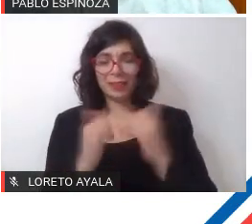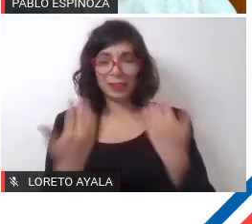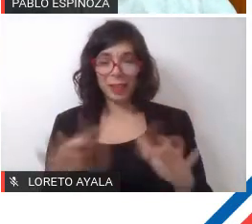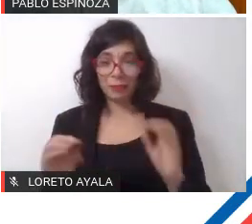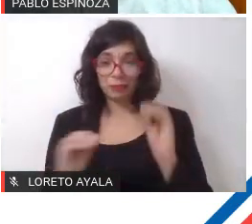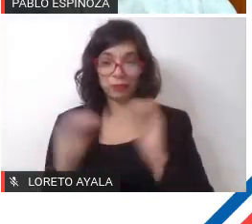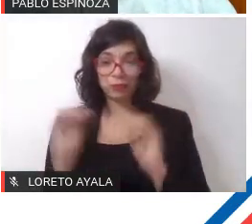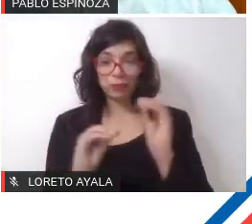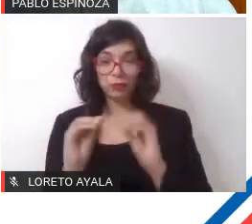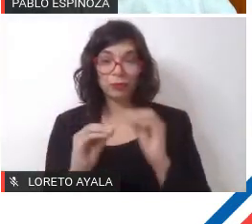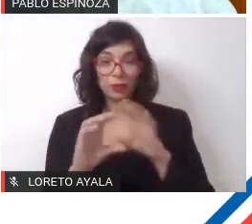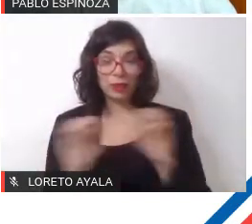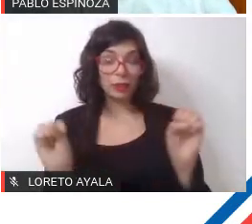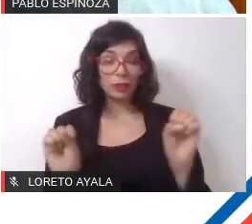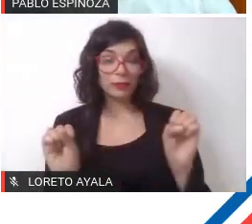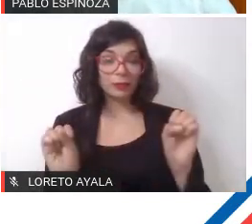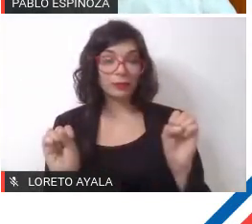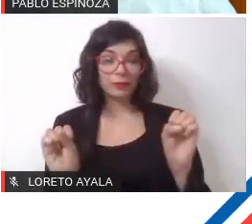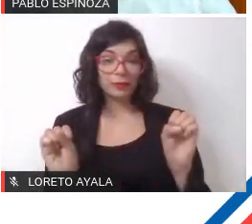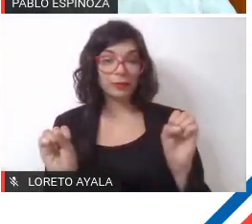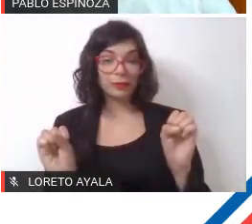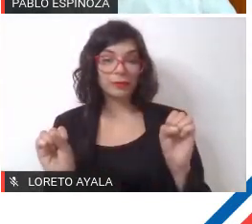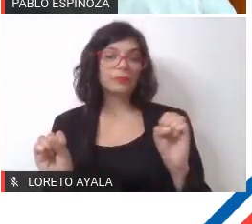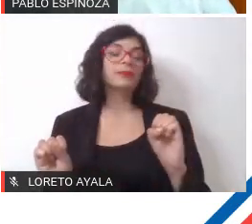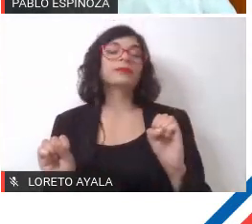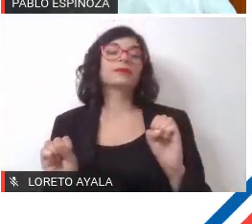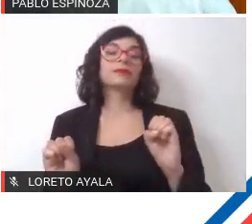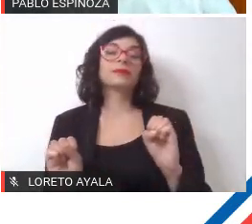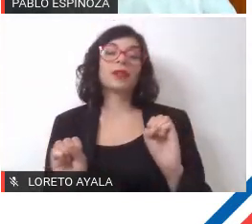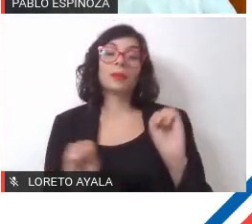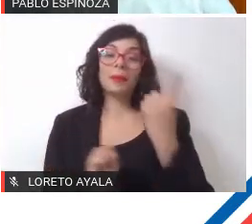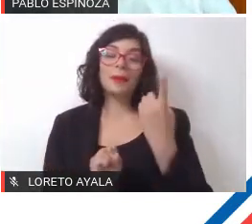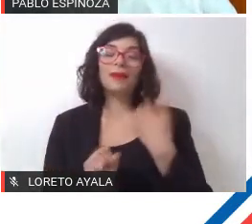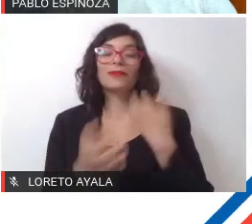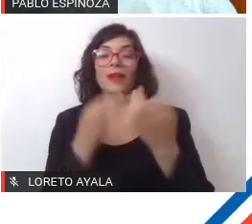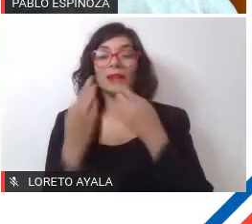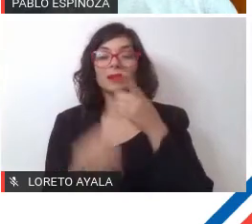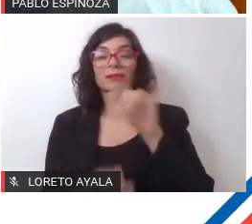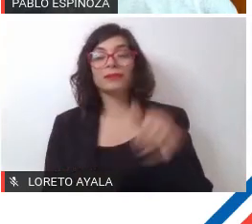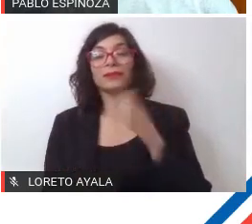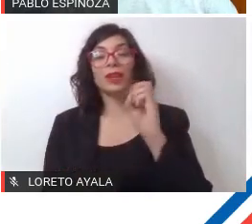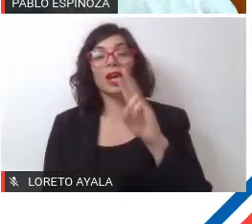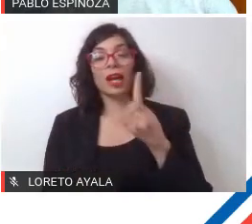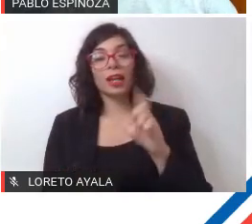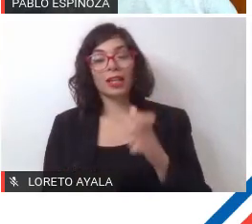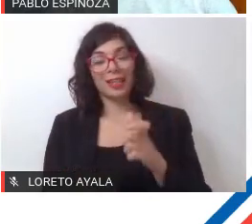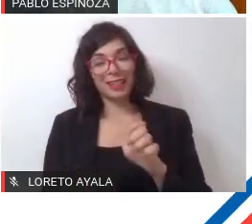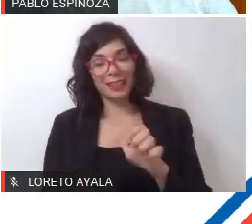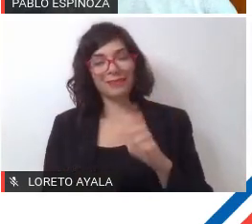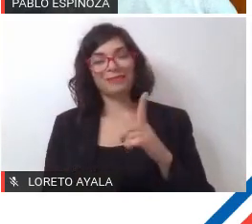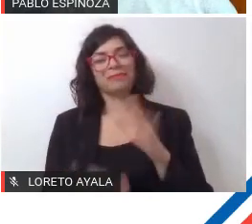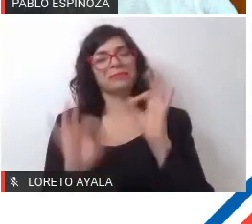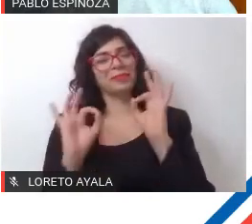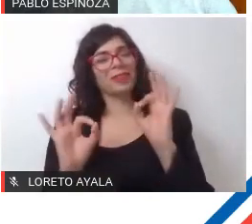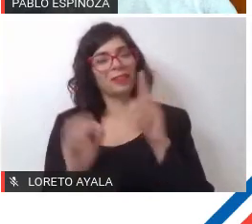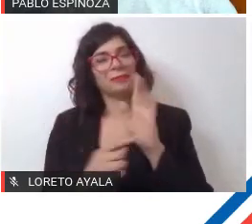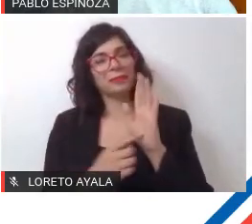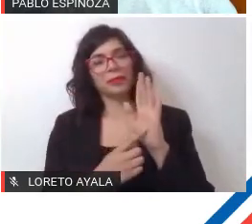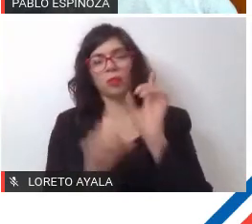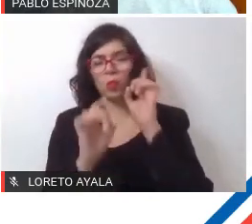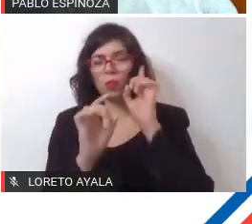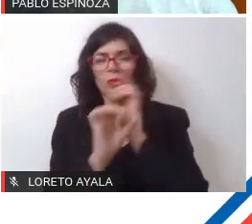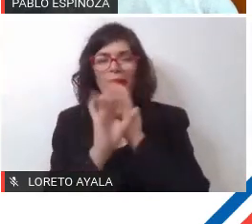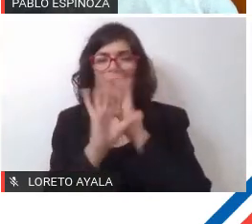mira, bueno, primero, antes de, Pablo, un tiempo, felicitar a don Jorge, excelente presentación, todo muy claro,